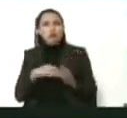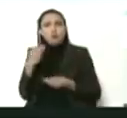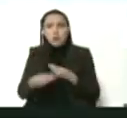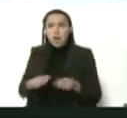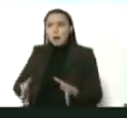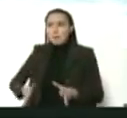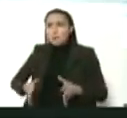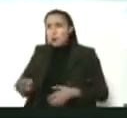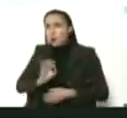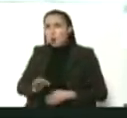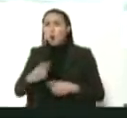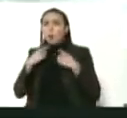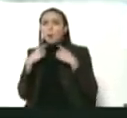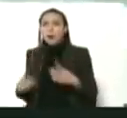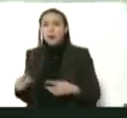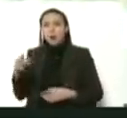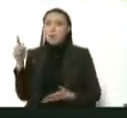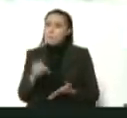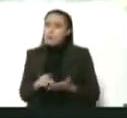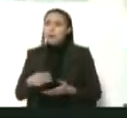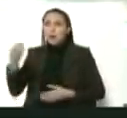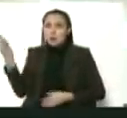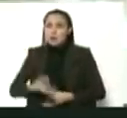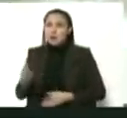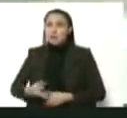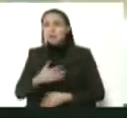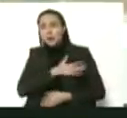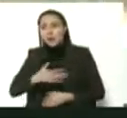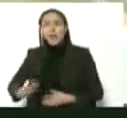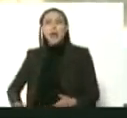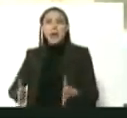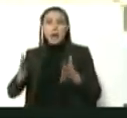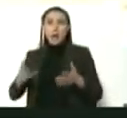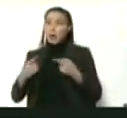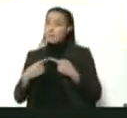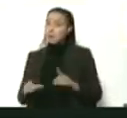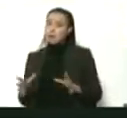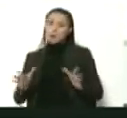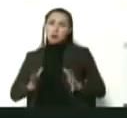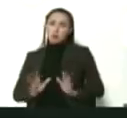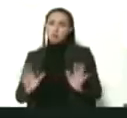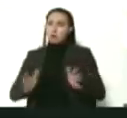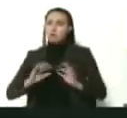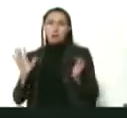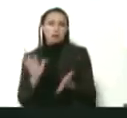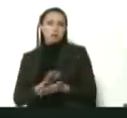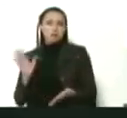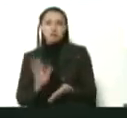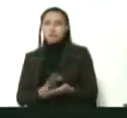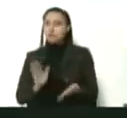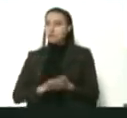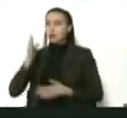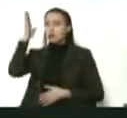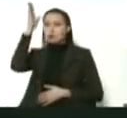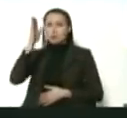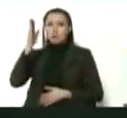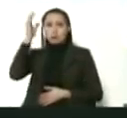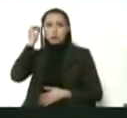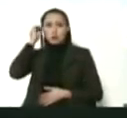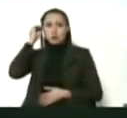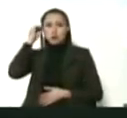o perder. Uno siempre participa con el deseo de ganar. Pero si no gana, no ganó, pues. Esa es la conciencia de un